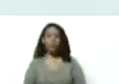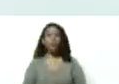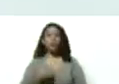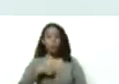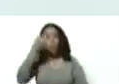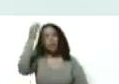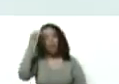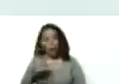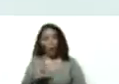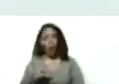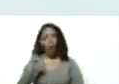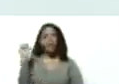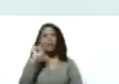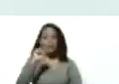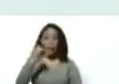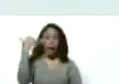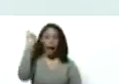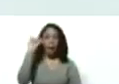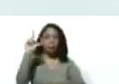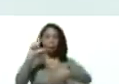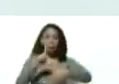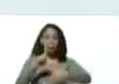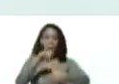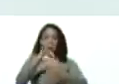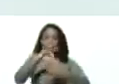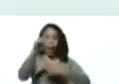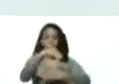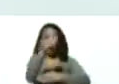que exista en América Latina y el Caribe.